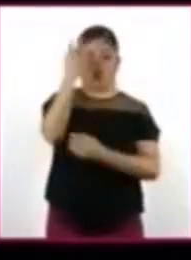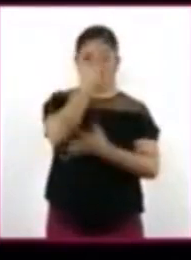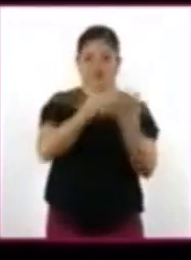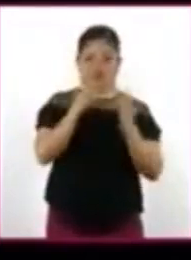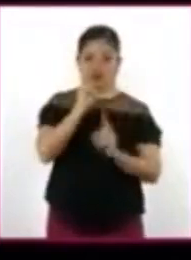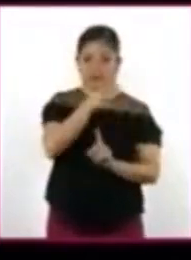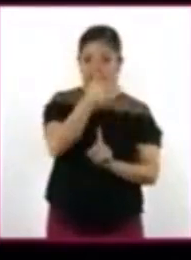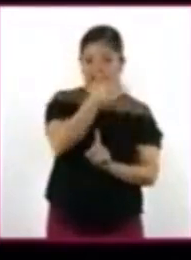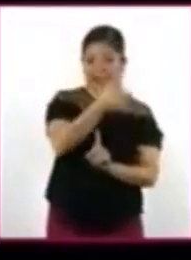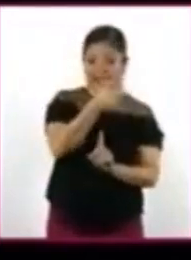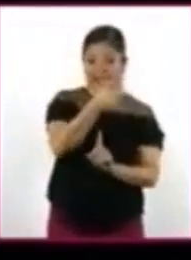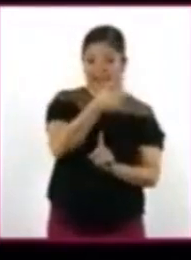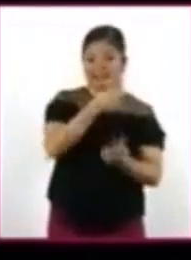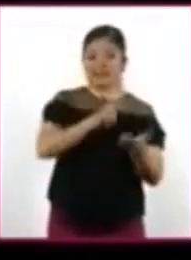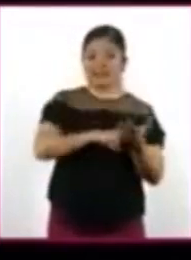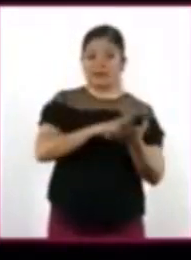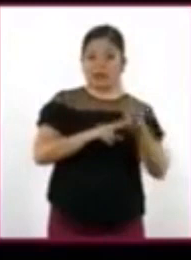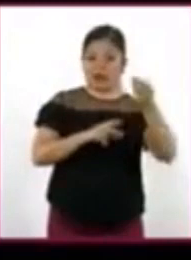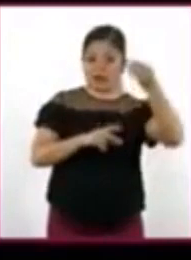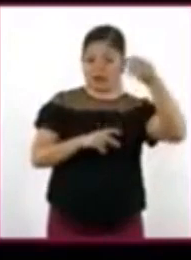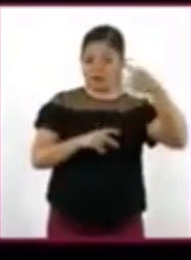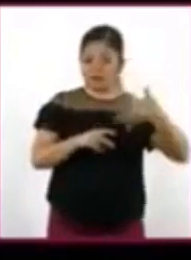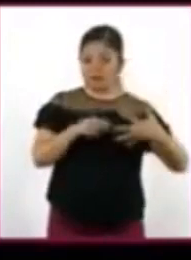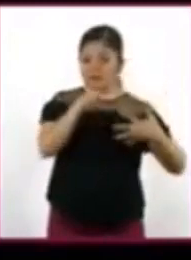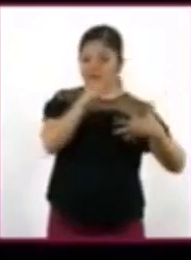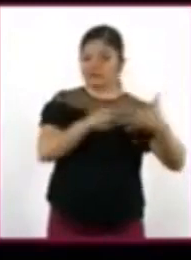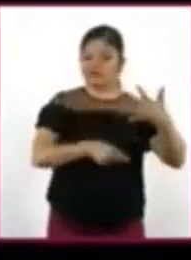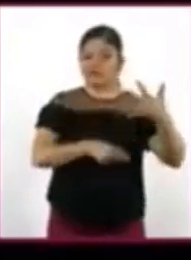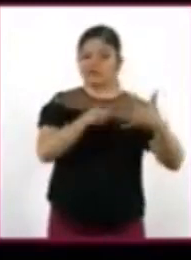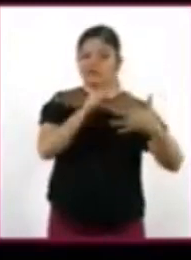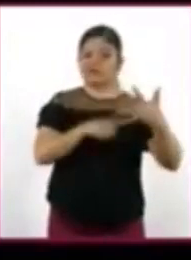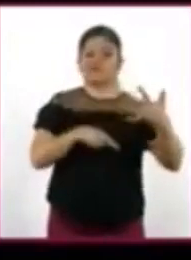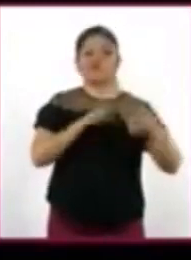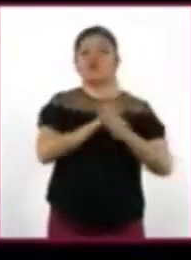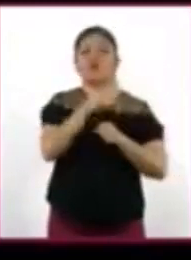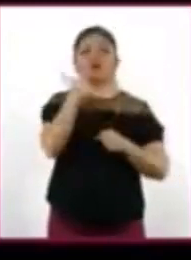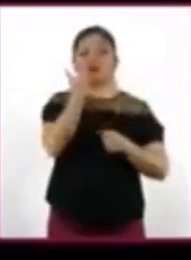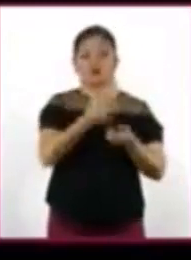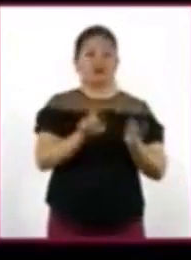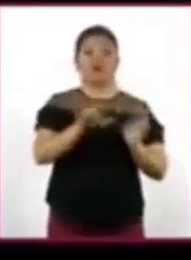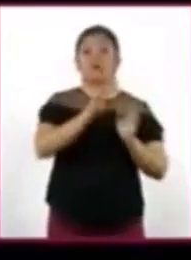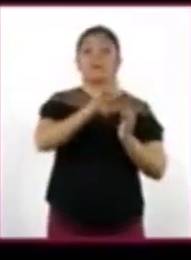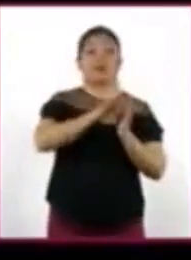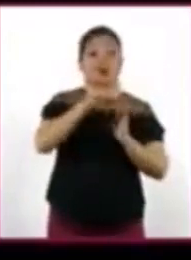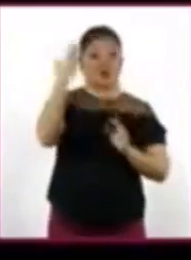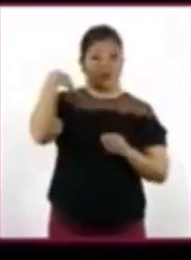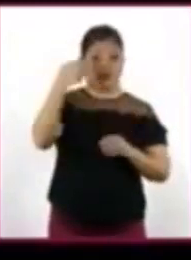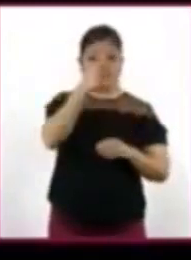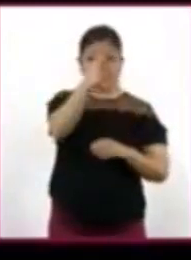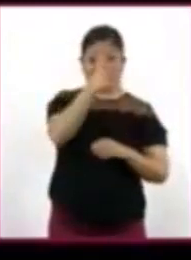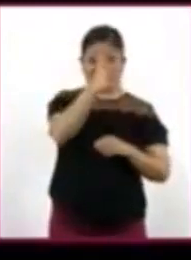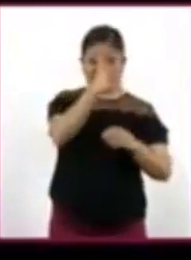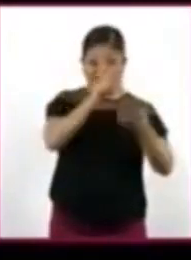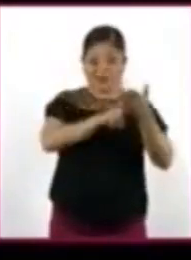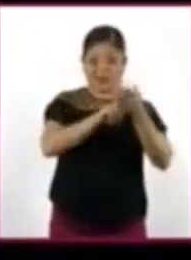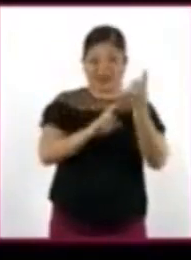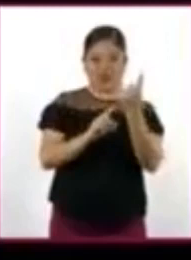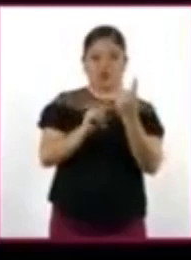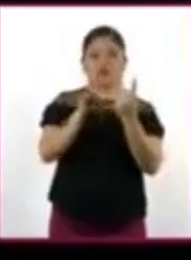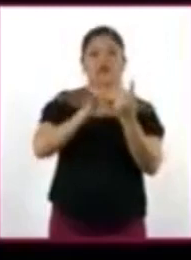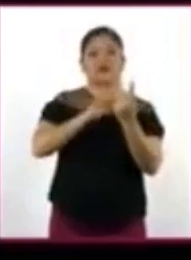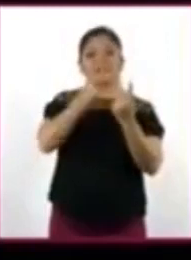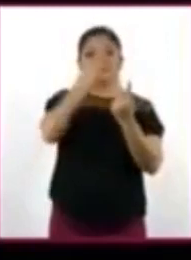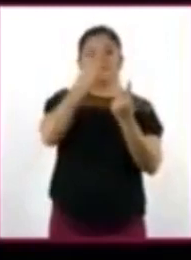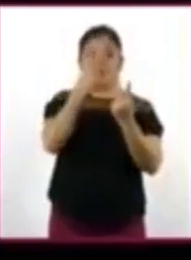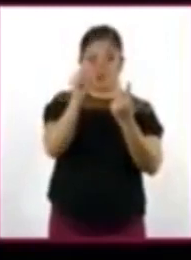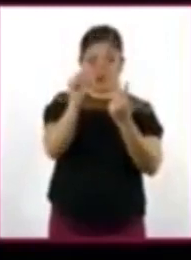confundamos, cuando x valga el número que nosotros queramos? Fíjate bien, cuando x valía 1, teníamos 1. Que es la